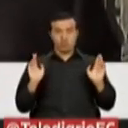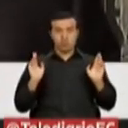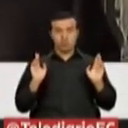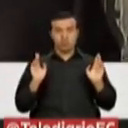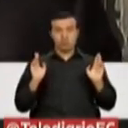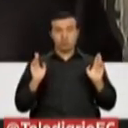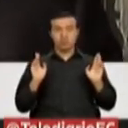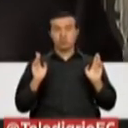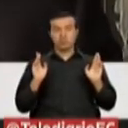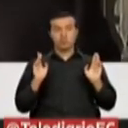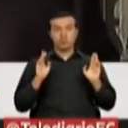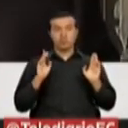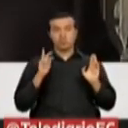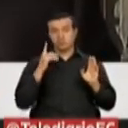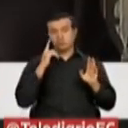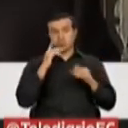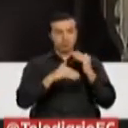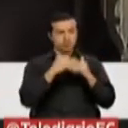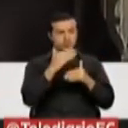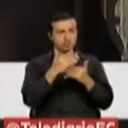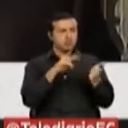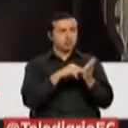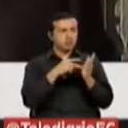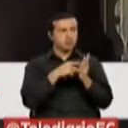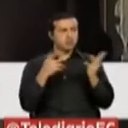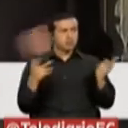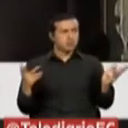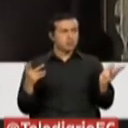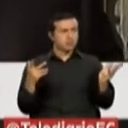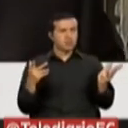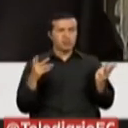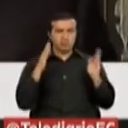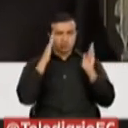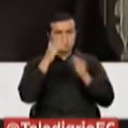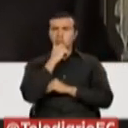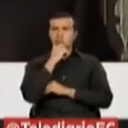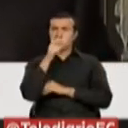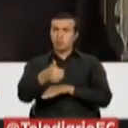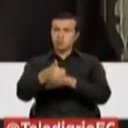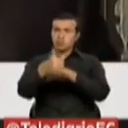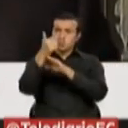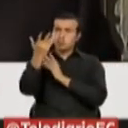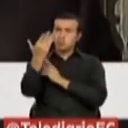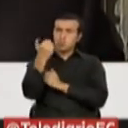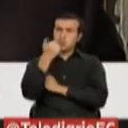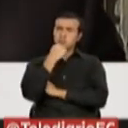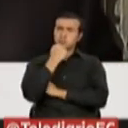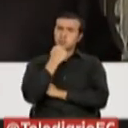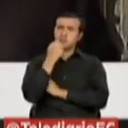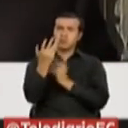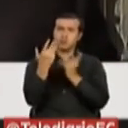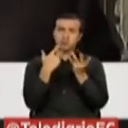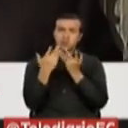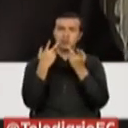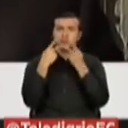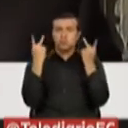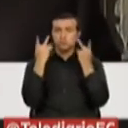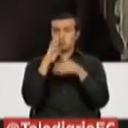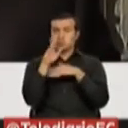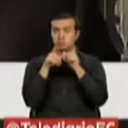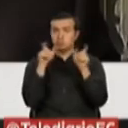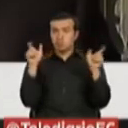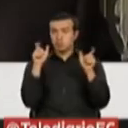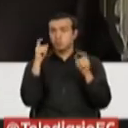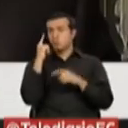de que les den las garantías del debido proceso significa que tienen que escucharles también a las autoridades en una audiencia pública donde también